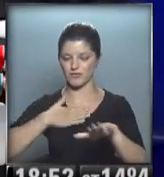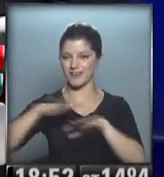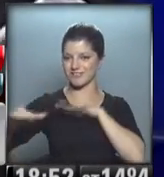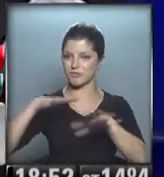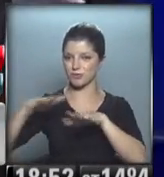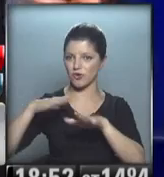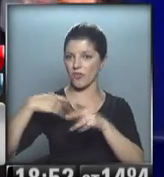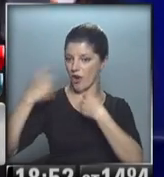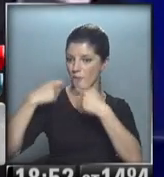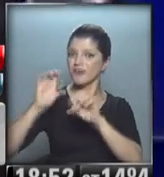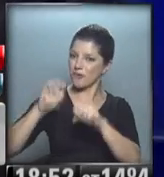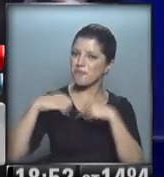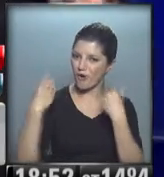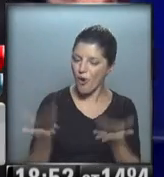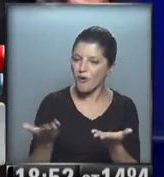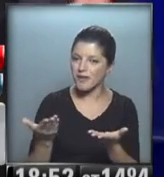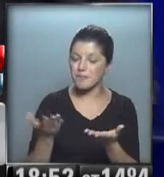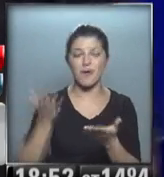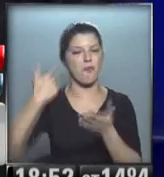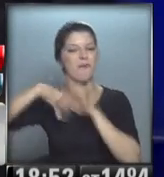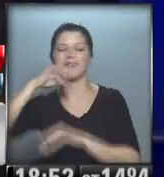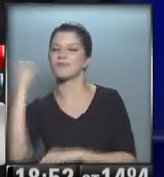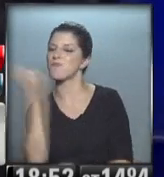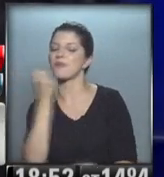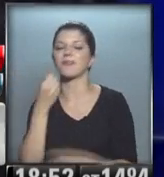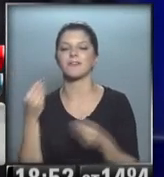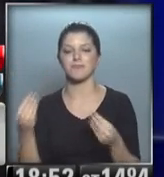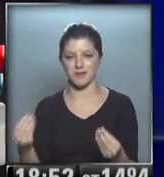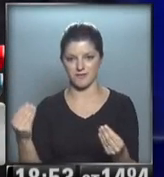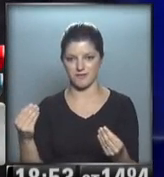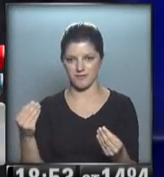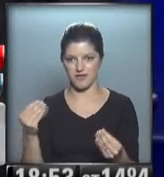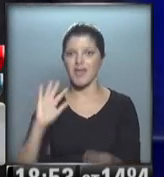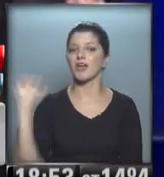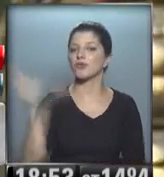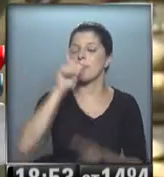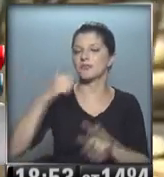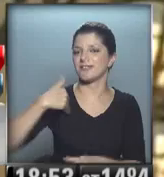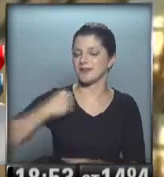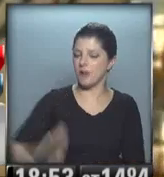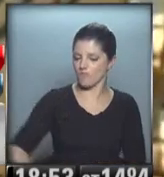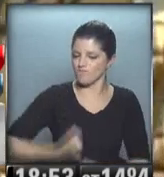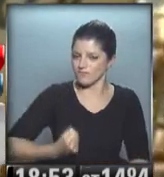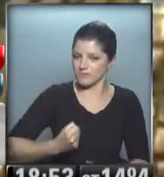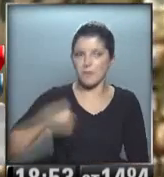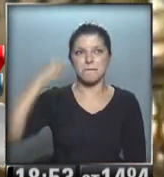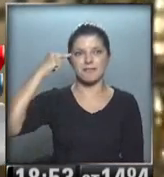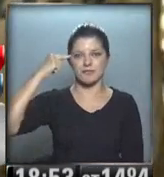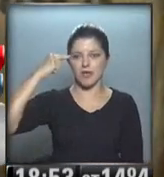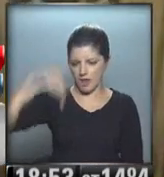nuestra balanza comercial y sobre todo las cosas fortalece la autoestima de los argentinos, fortalece la idea